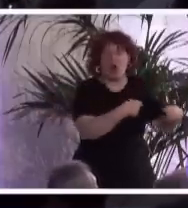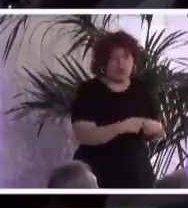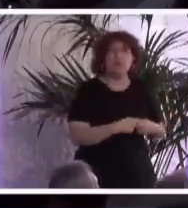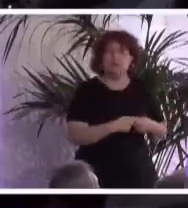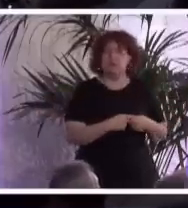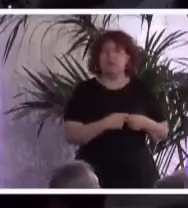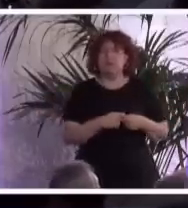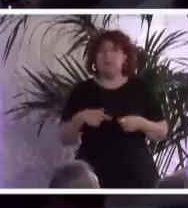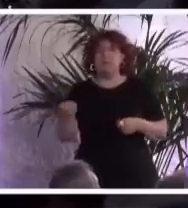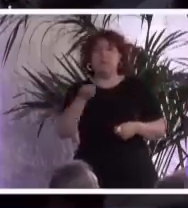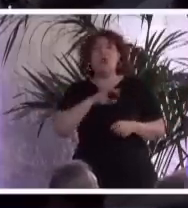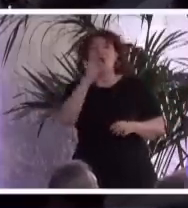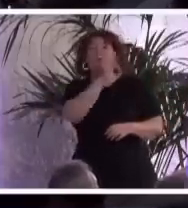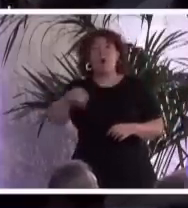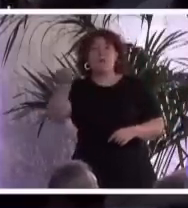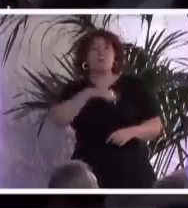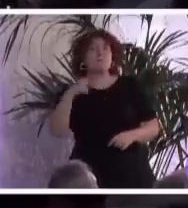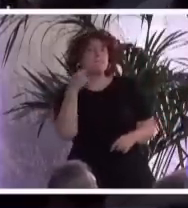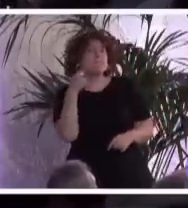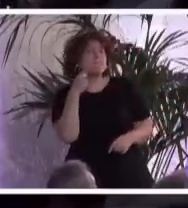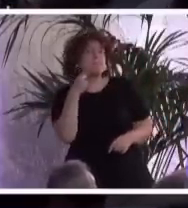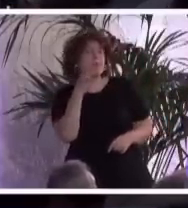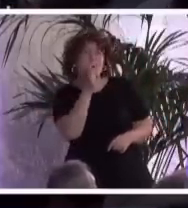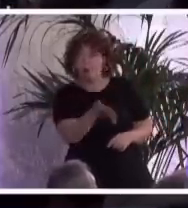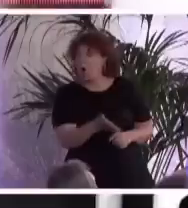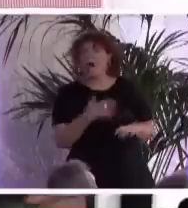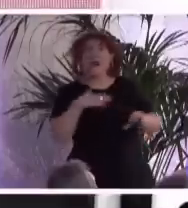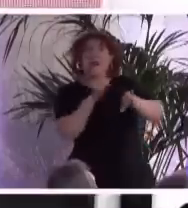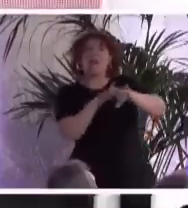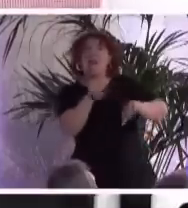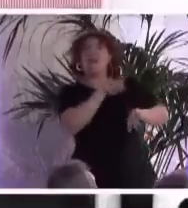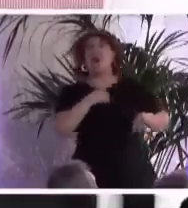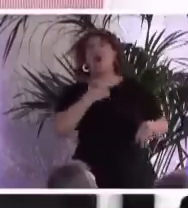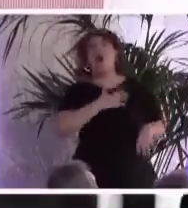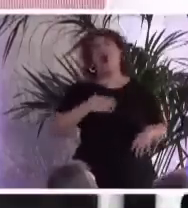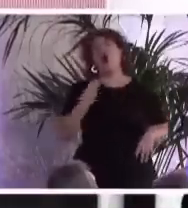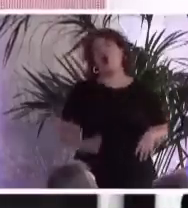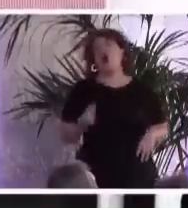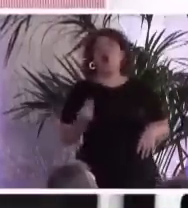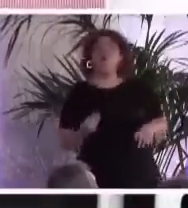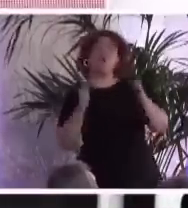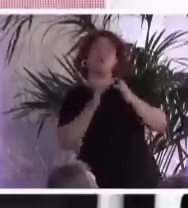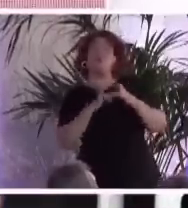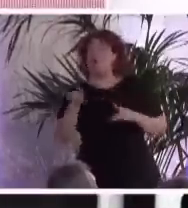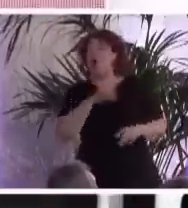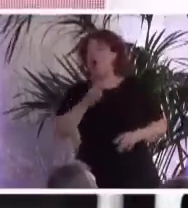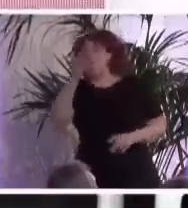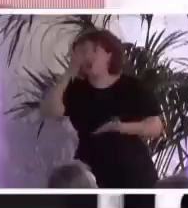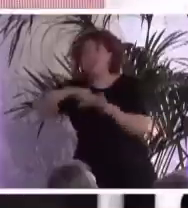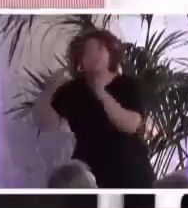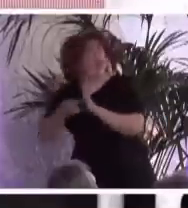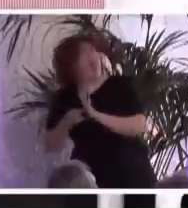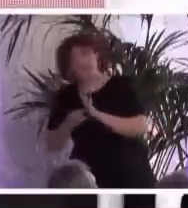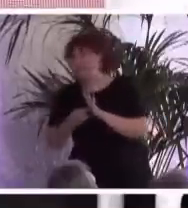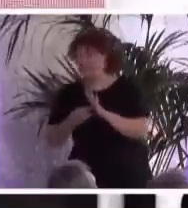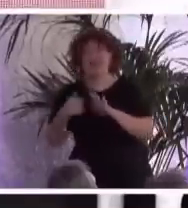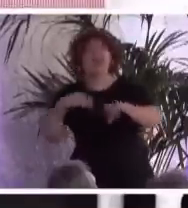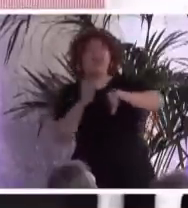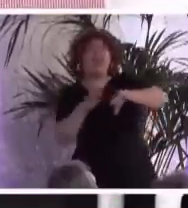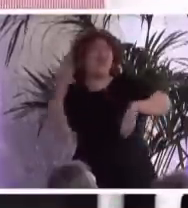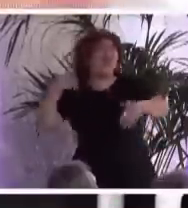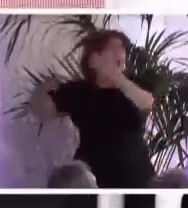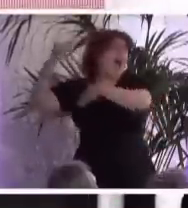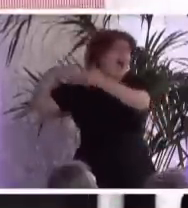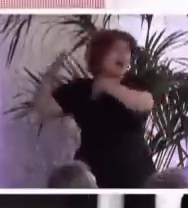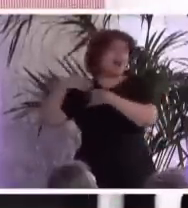eso es lo que temen de podemos que no es una izquierda cómoda que el plan de Florentino es una izquierda como la de antes